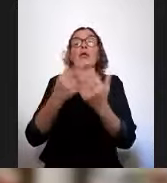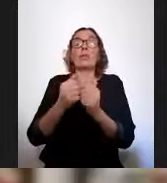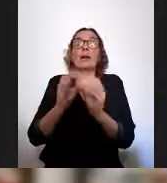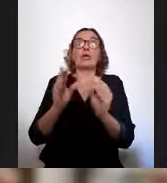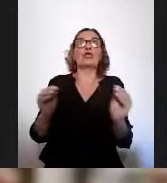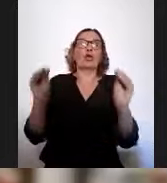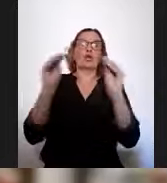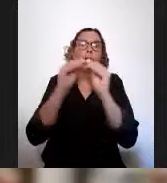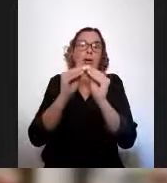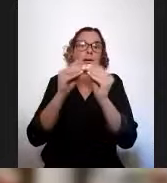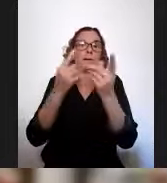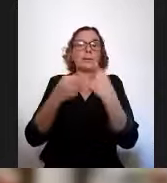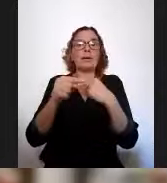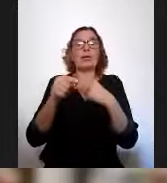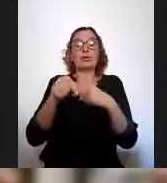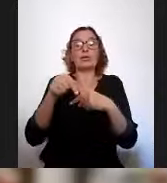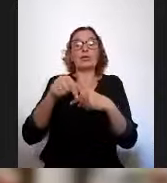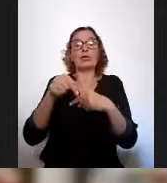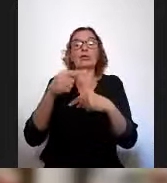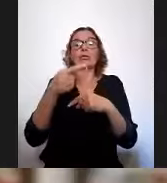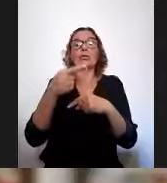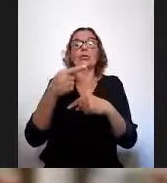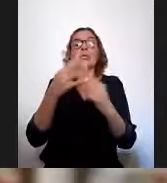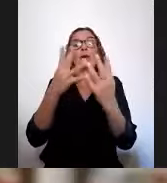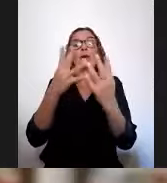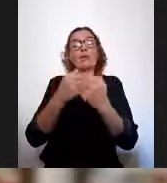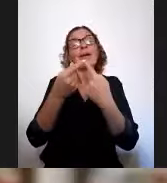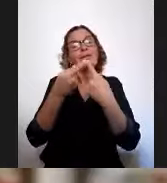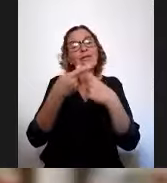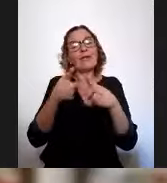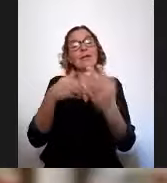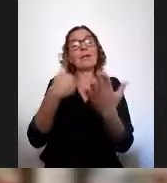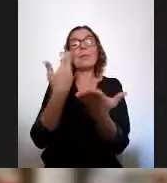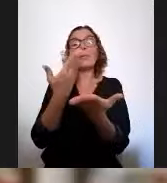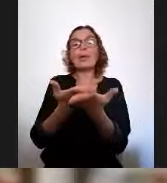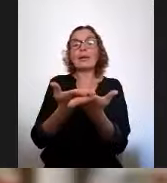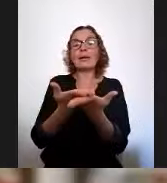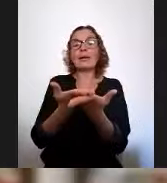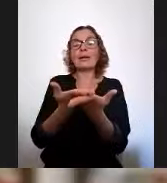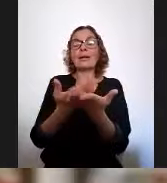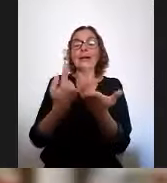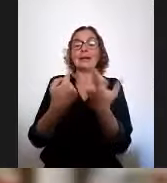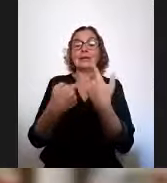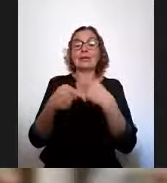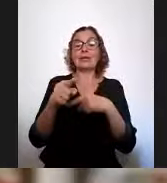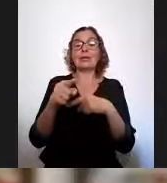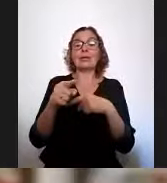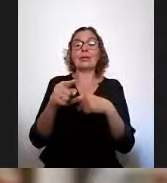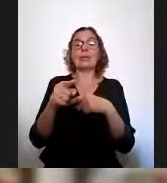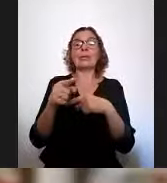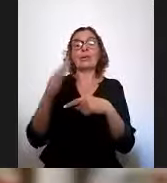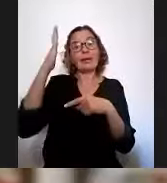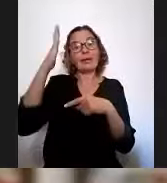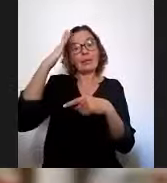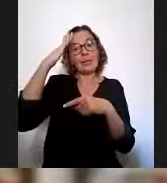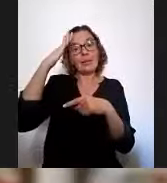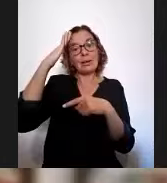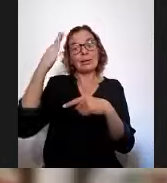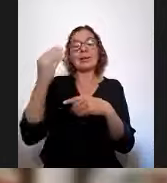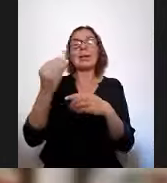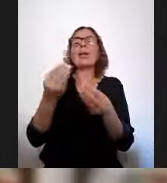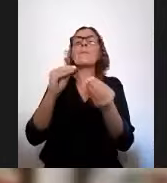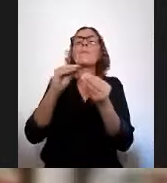eso nosotros tenemos una forma diferente de proponerlo. Entonces, tenemos que saber bien qué nos